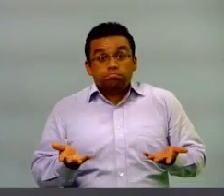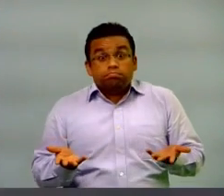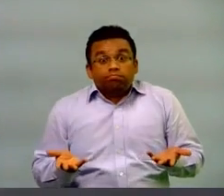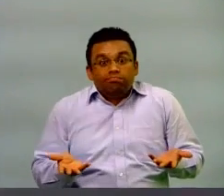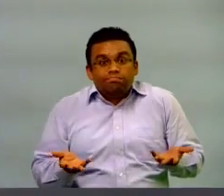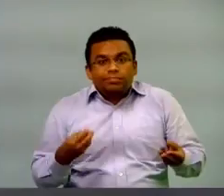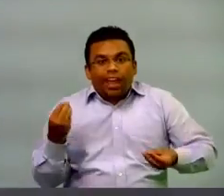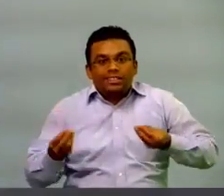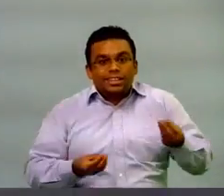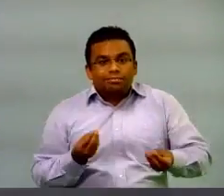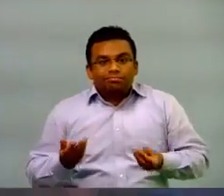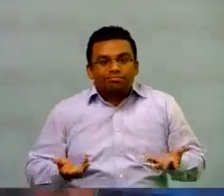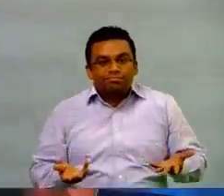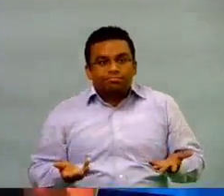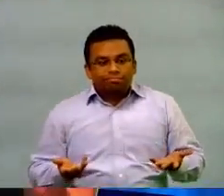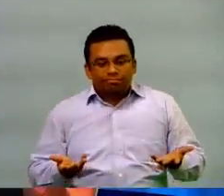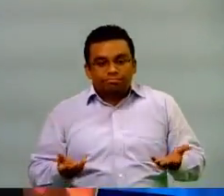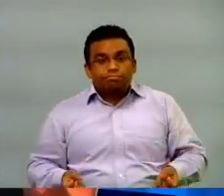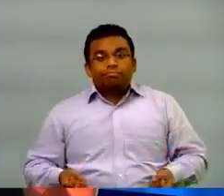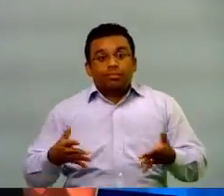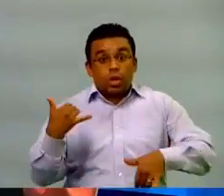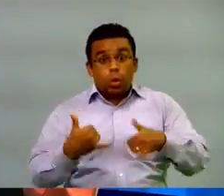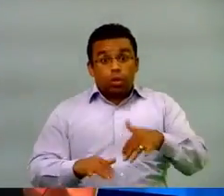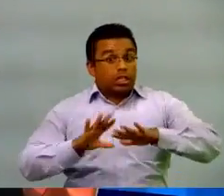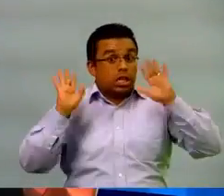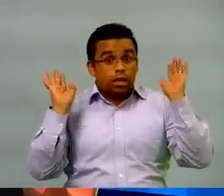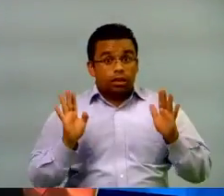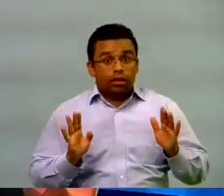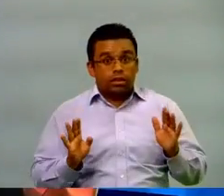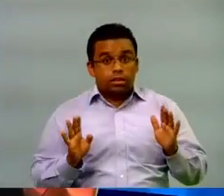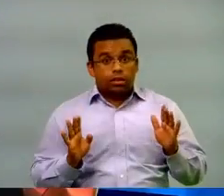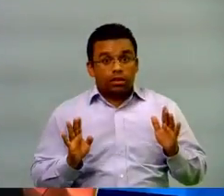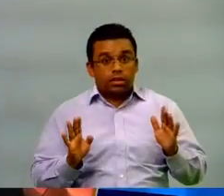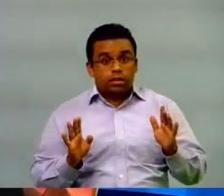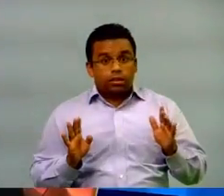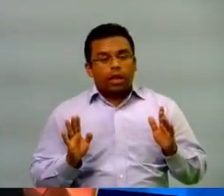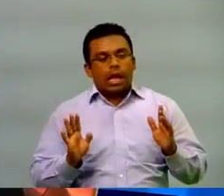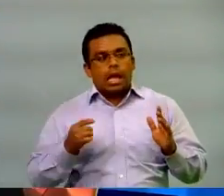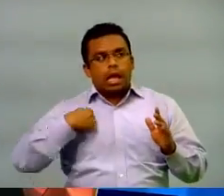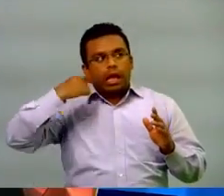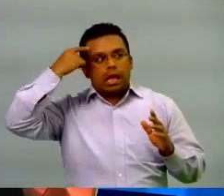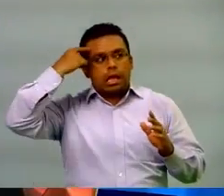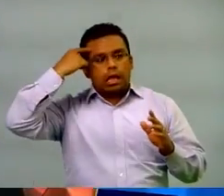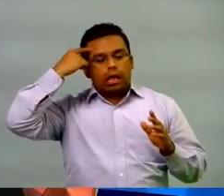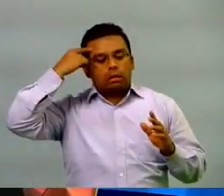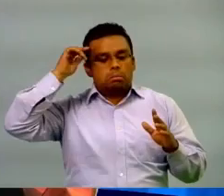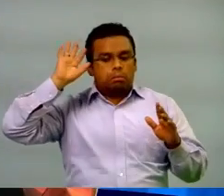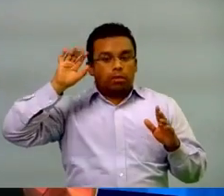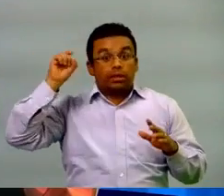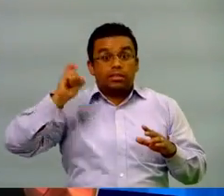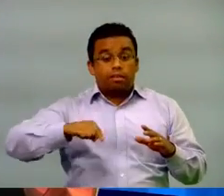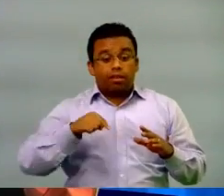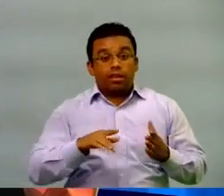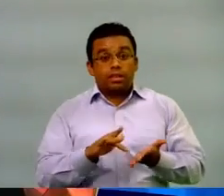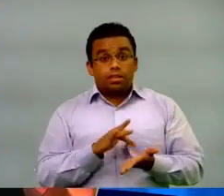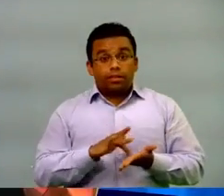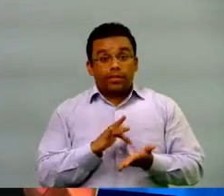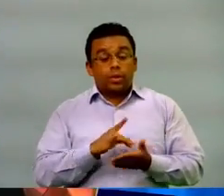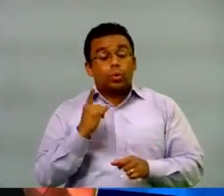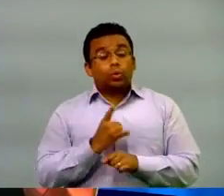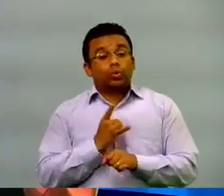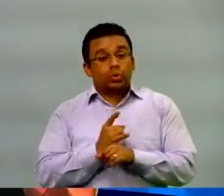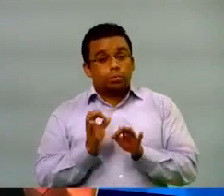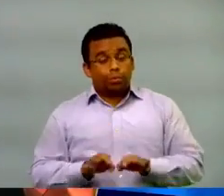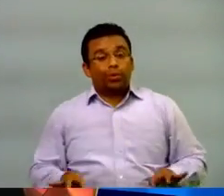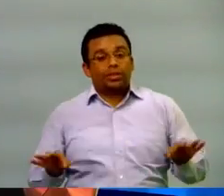vamos a que los niños solo jueguen? Y entonces se llegó a la idea de que era necesario el uso de esta tecnología